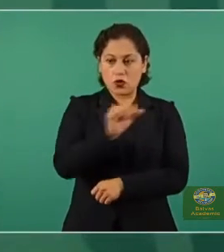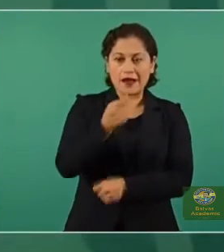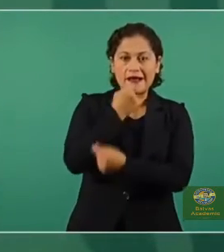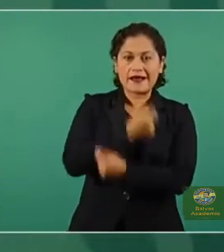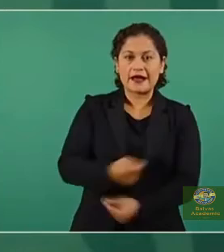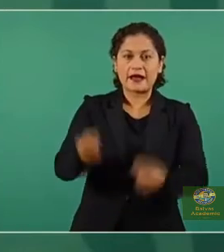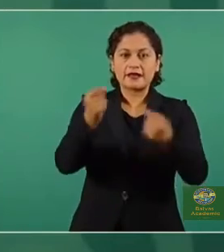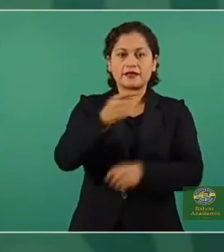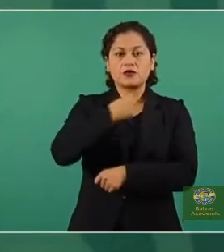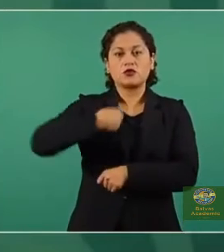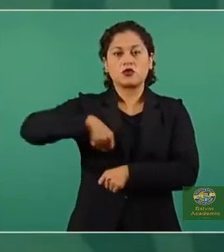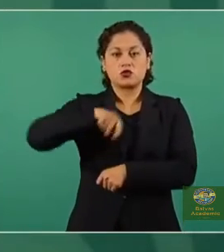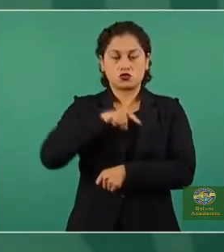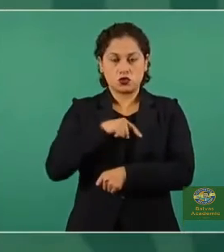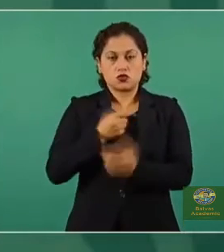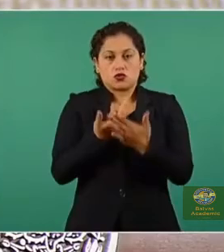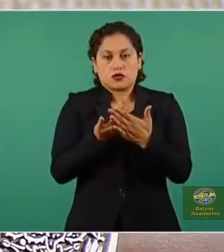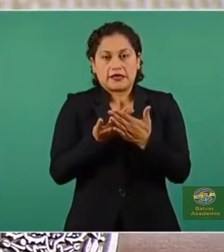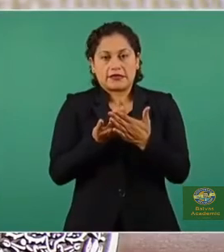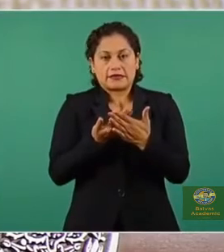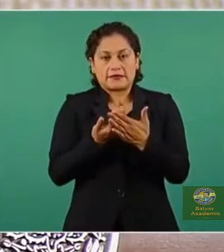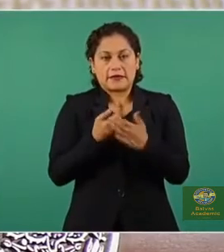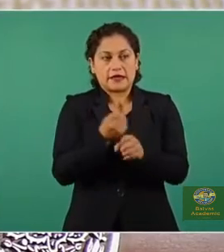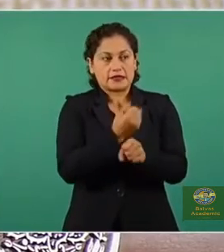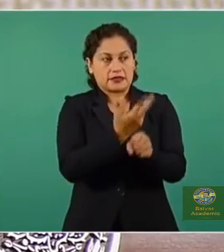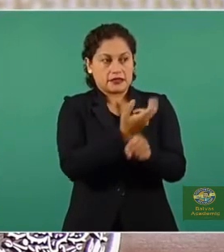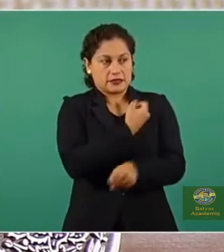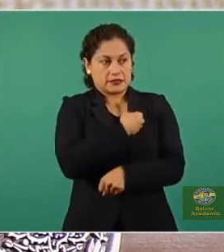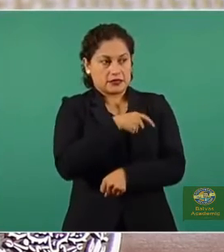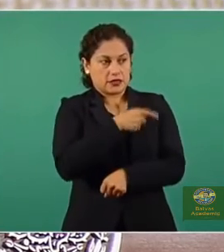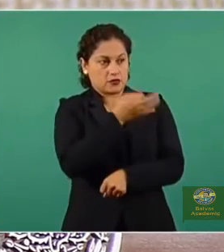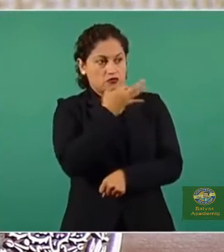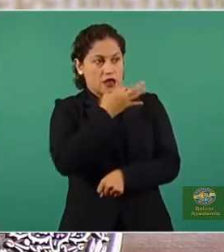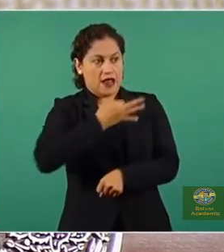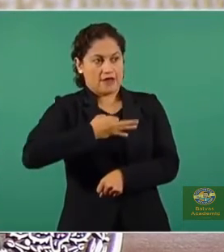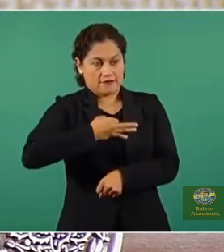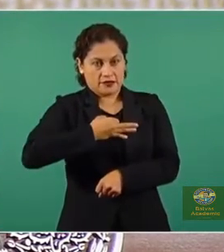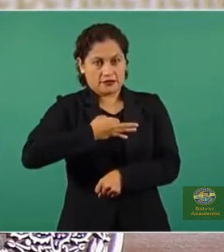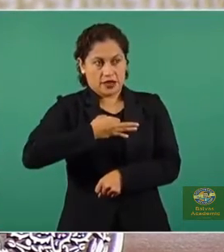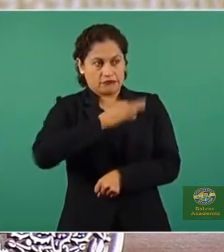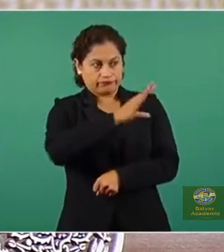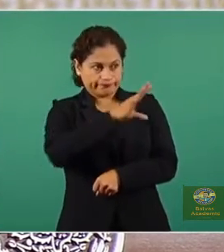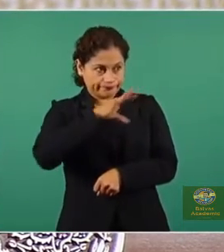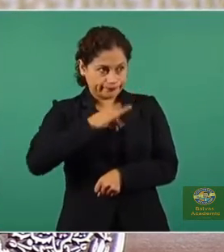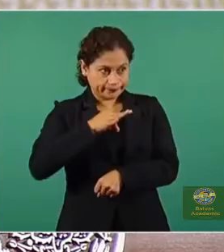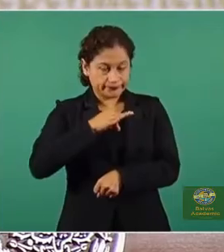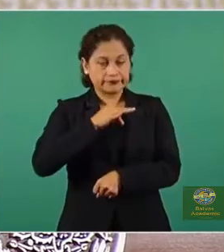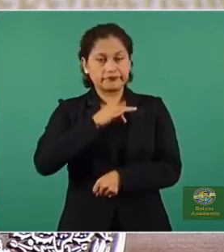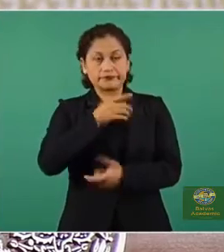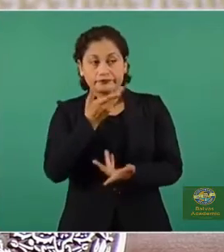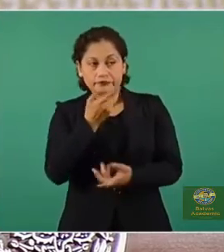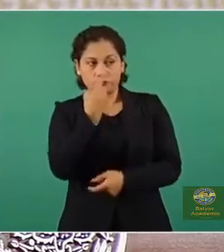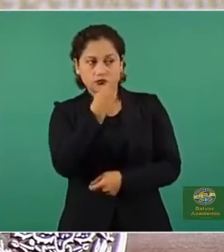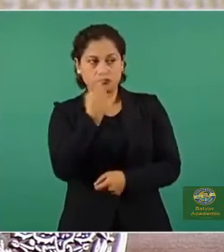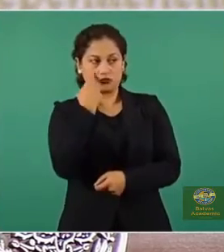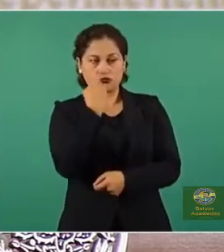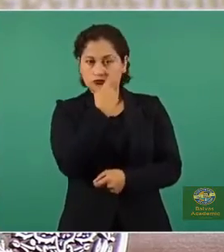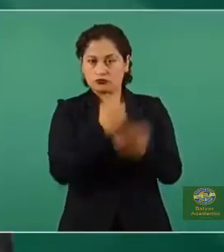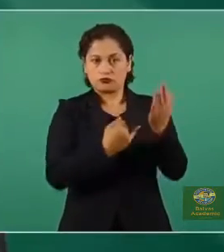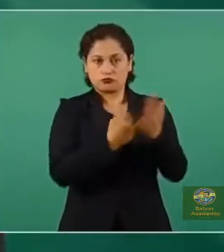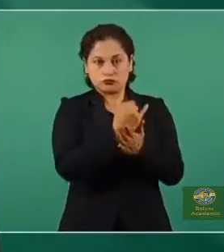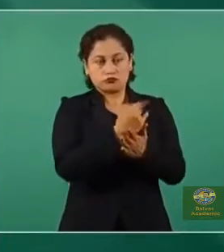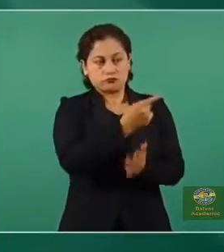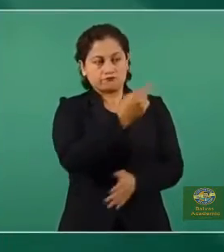Secretaría, estaremos atentos a las indicaciones que nos dé la Secretaría de Salud. Si lo consideran pertinente, bueno, y ellos nos